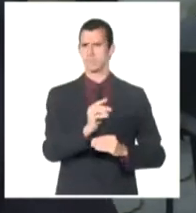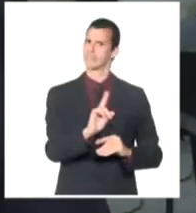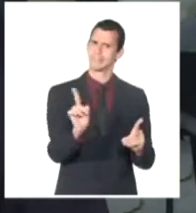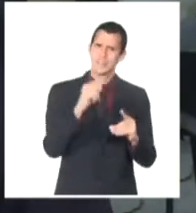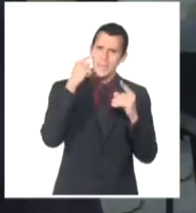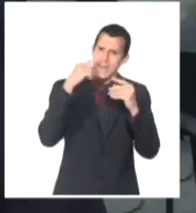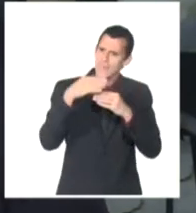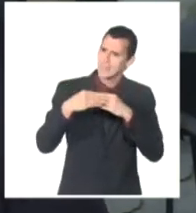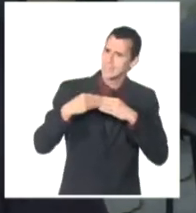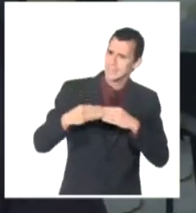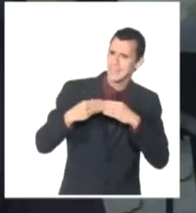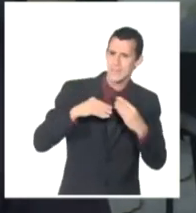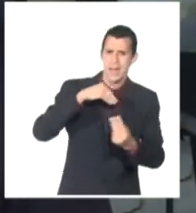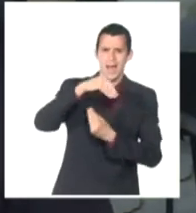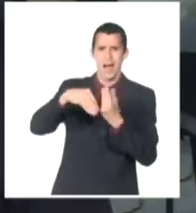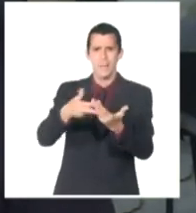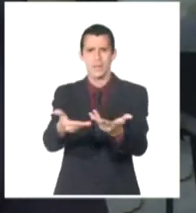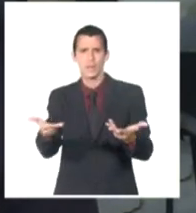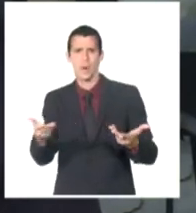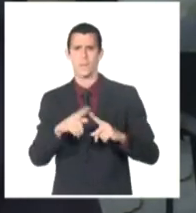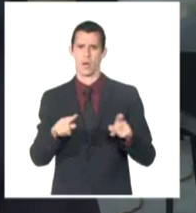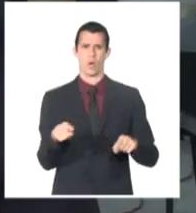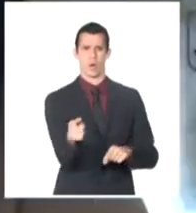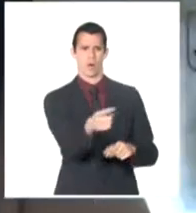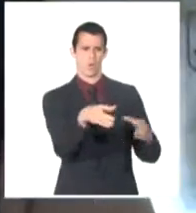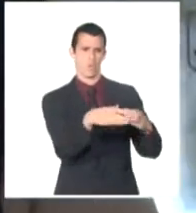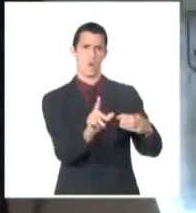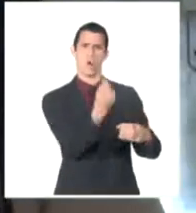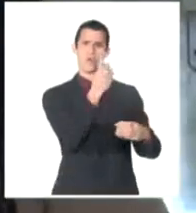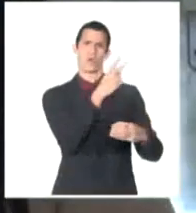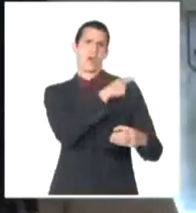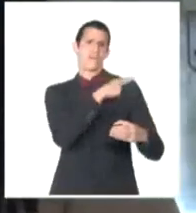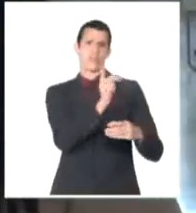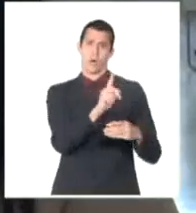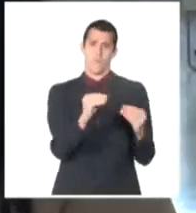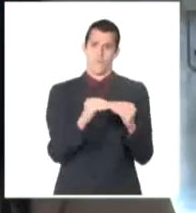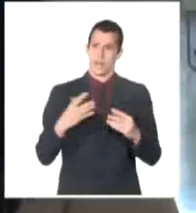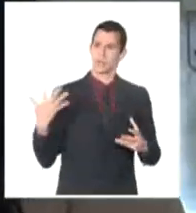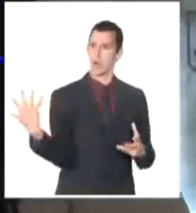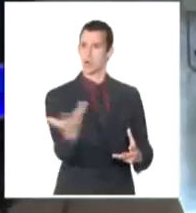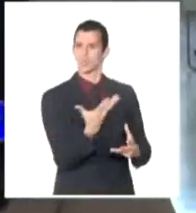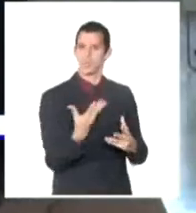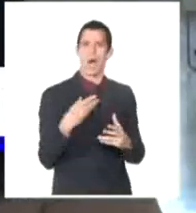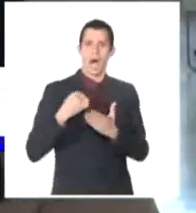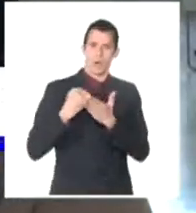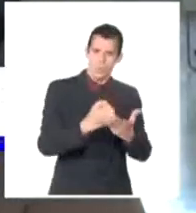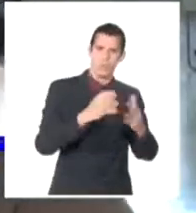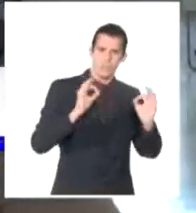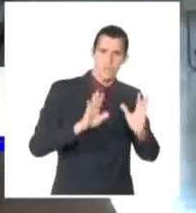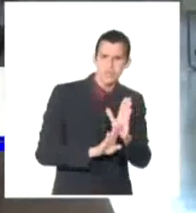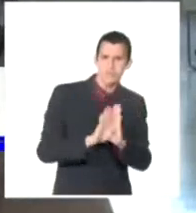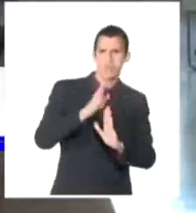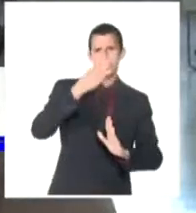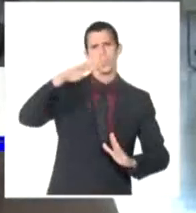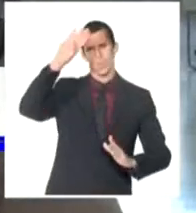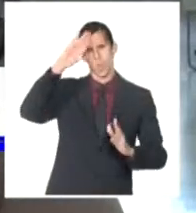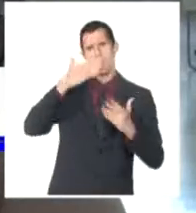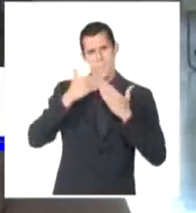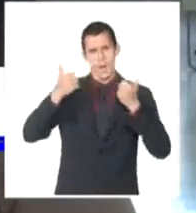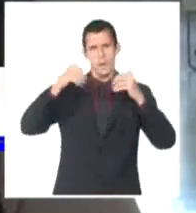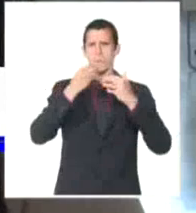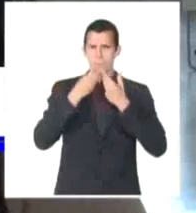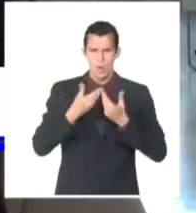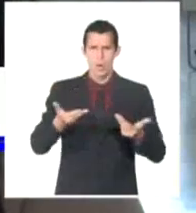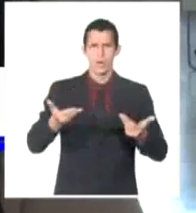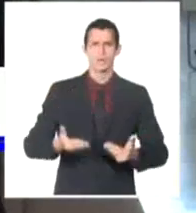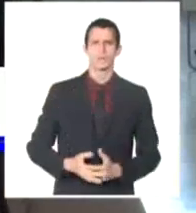depende de ellos, depende de todos nosotros para hacer cada día una Cuba mejor. Ahora nos queda a esta nueva legislatura, la 10ª legislatura,